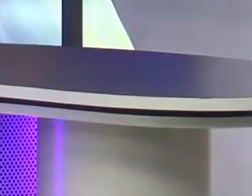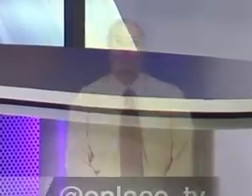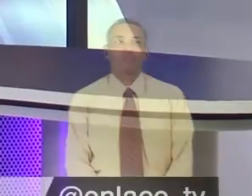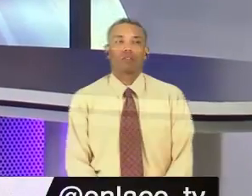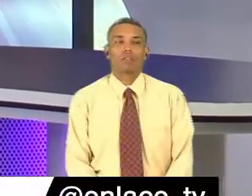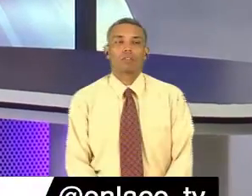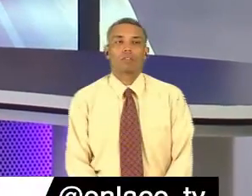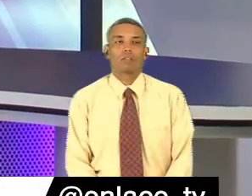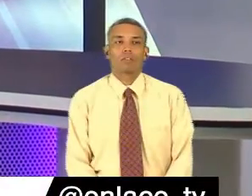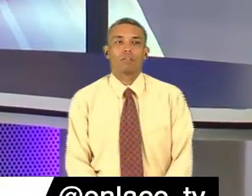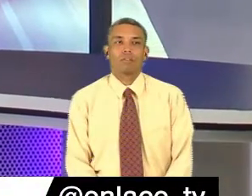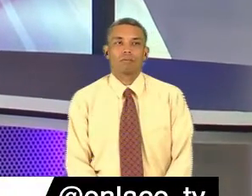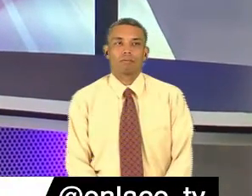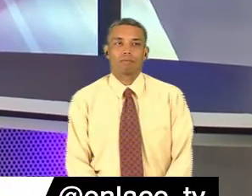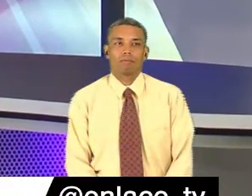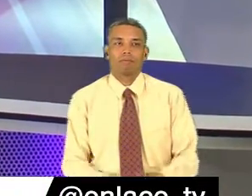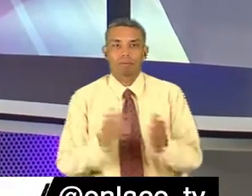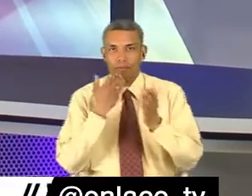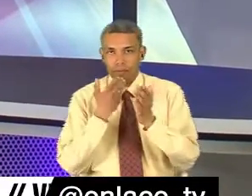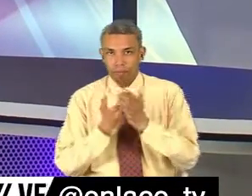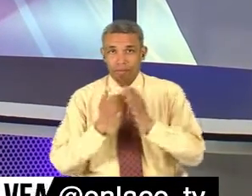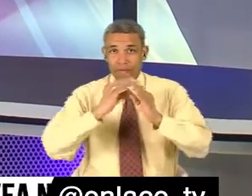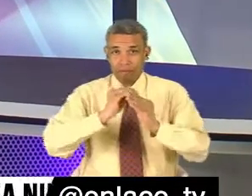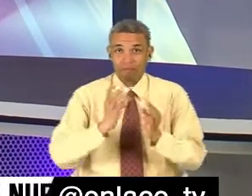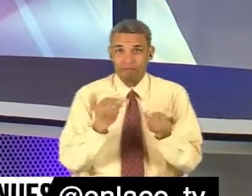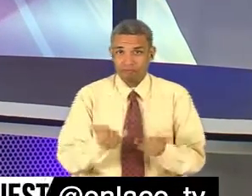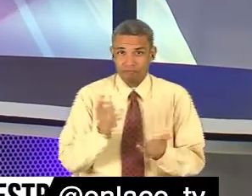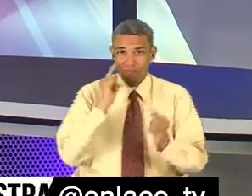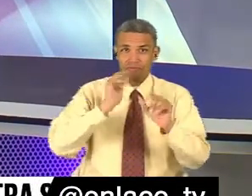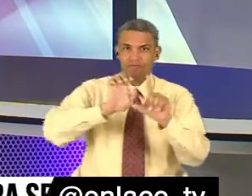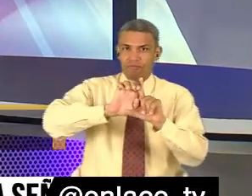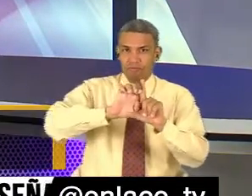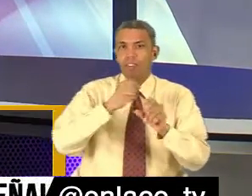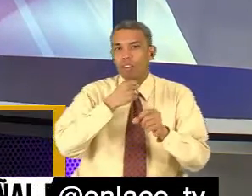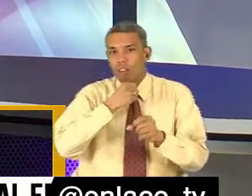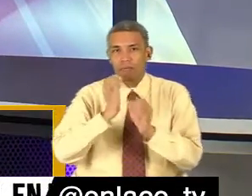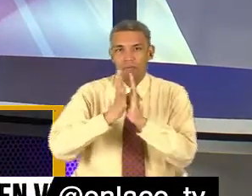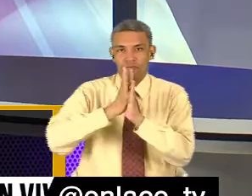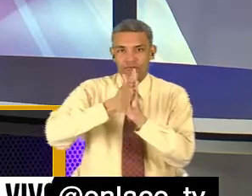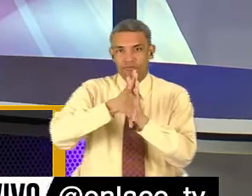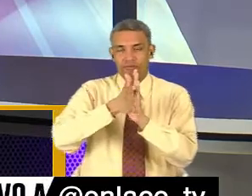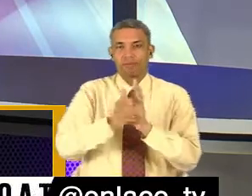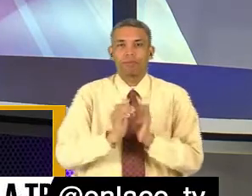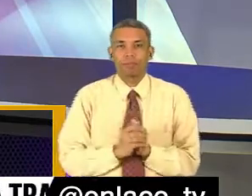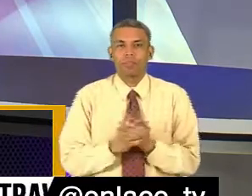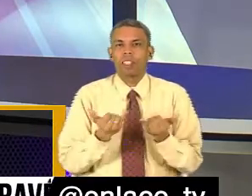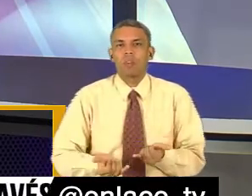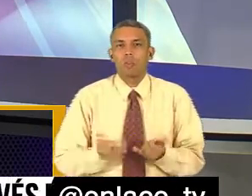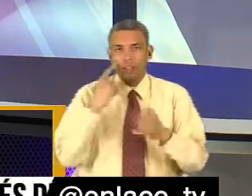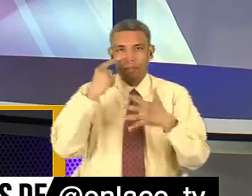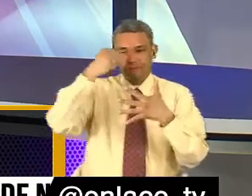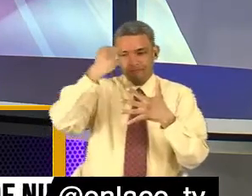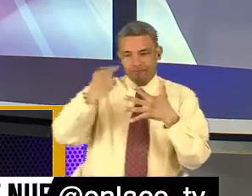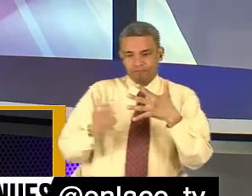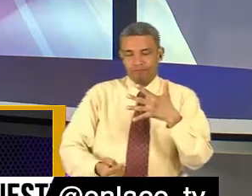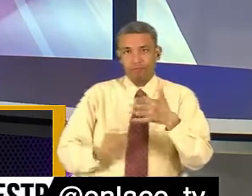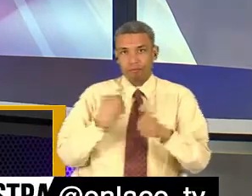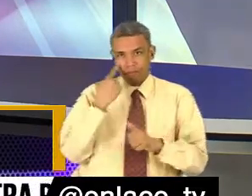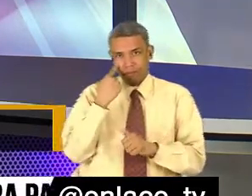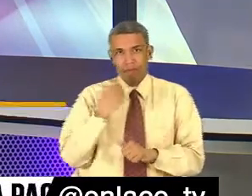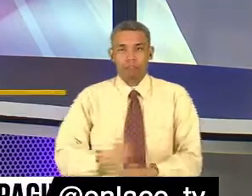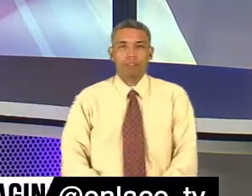Muy buenas noches y bienvenidos. Esto es Enlace Noticias, lo que usted quiere ver, emisión fin de semana. A continuación, los invito para que